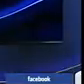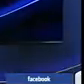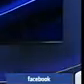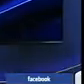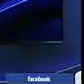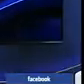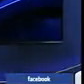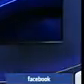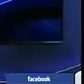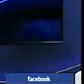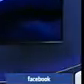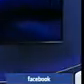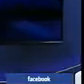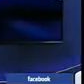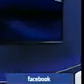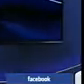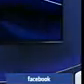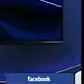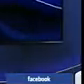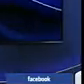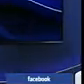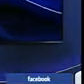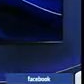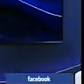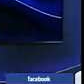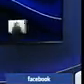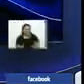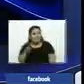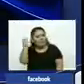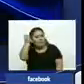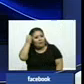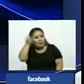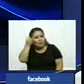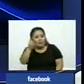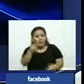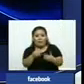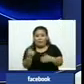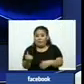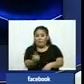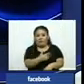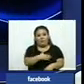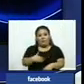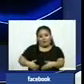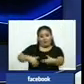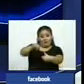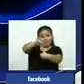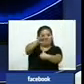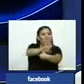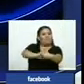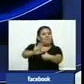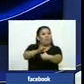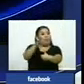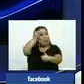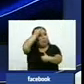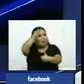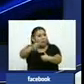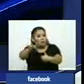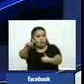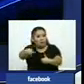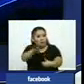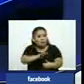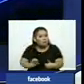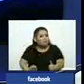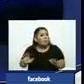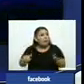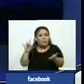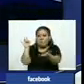Y bueno, como ya lo adelantaban mis compañeros, ya hay reacciones de otros presidentes del Triángulo Norte respecto a la decisión del mandatario salvadoreño de expulsar